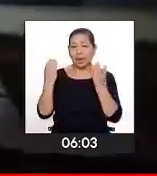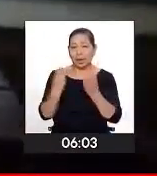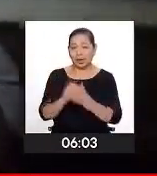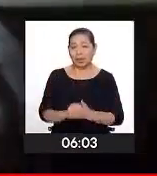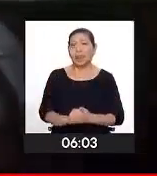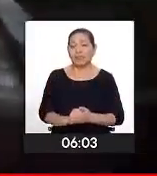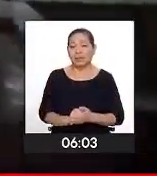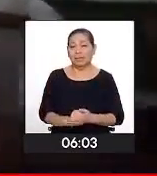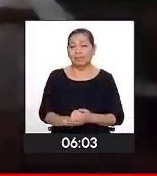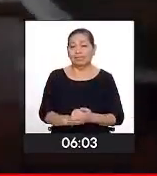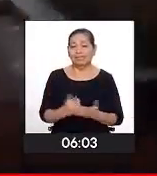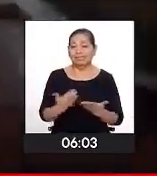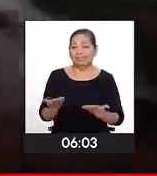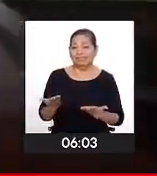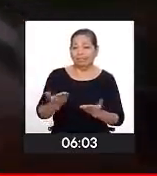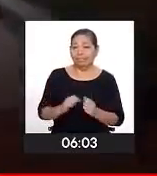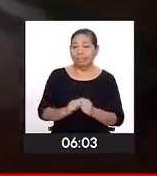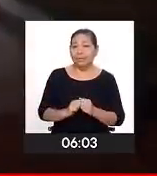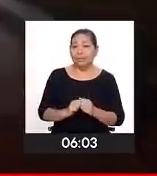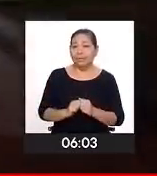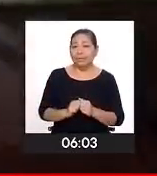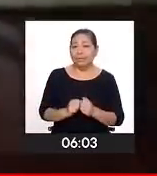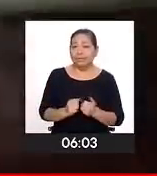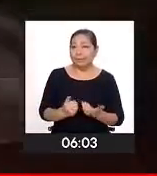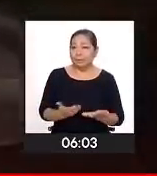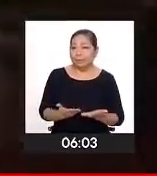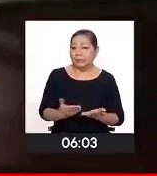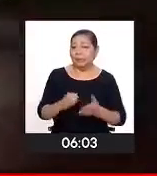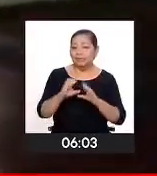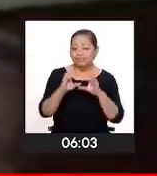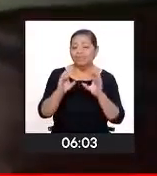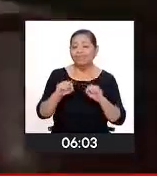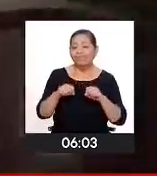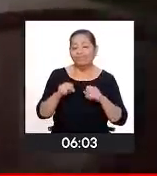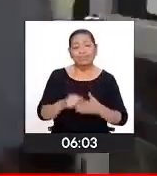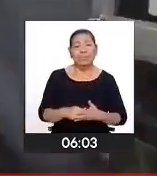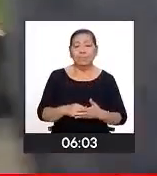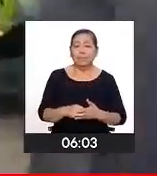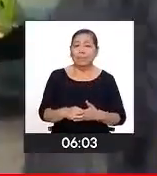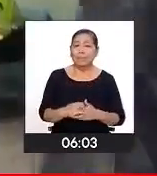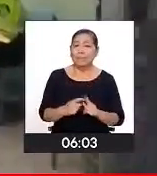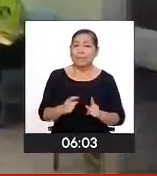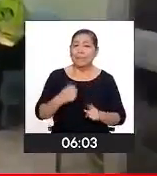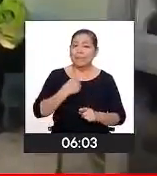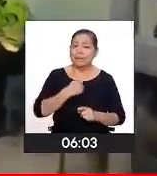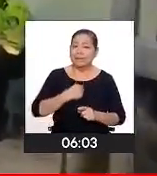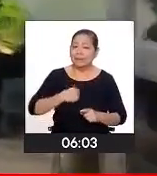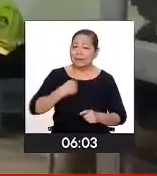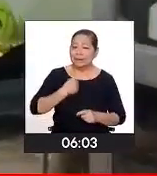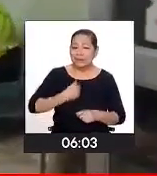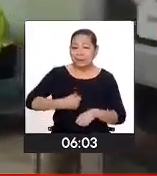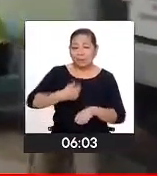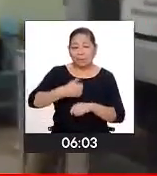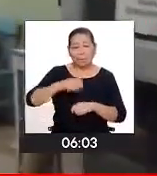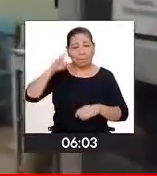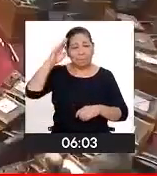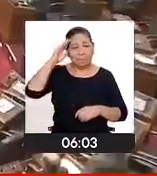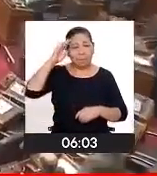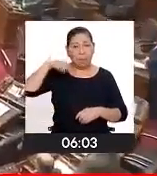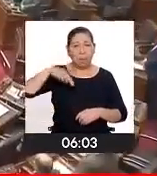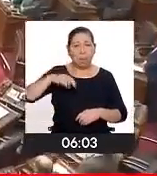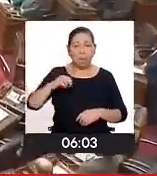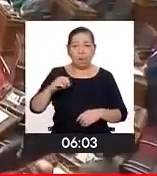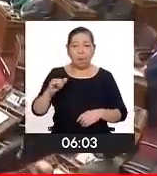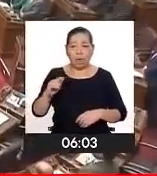lo conocía, he tratado con él en varias oportunidades, pero siempre me pareció un hombre muy correcto. Evidentemente en